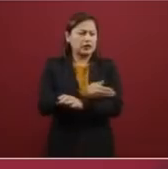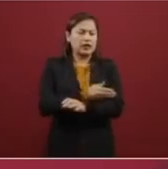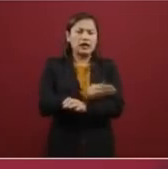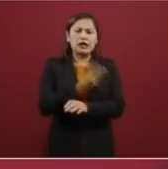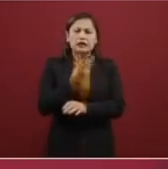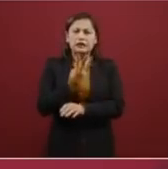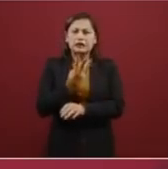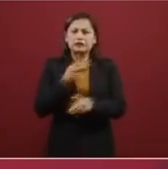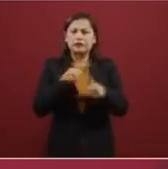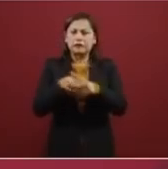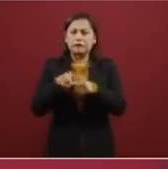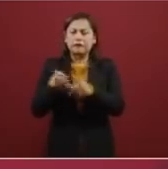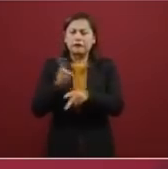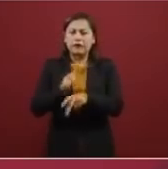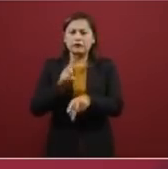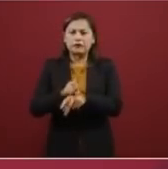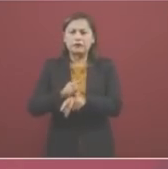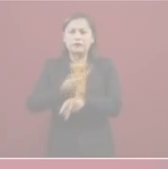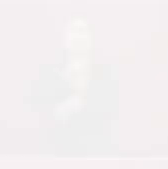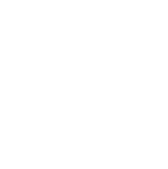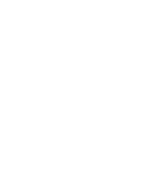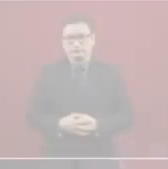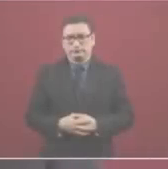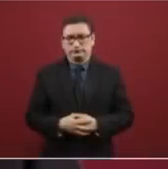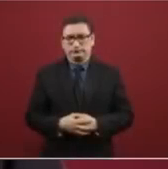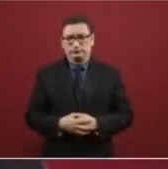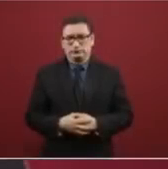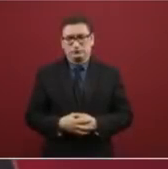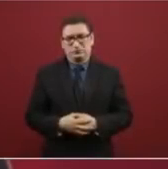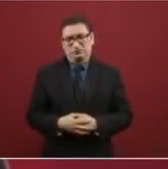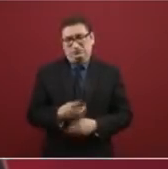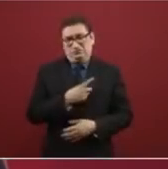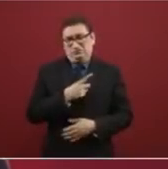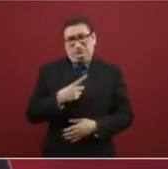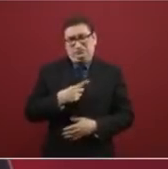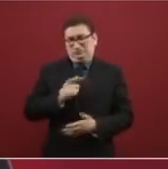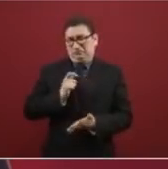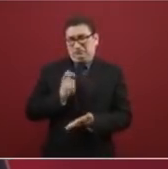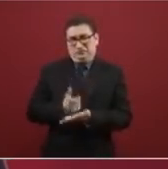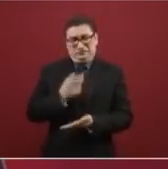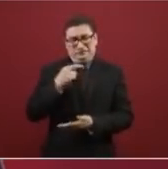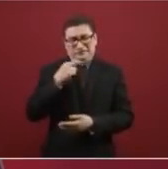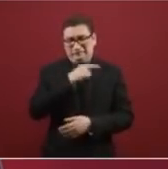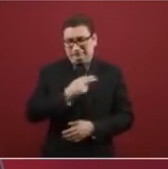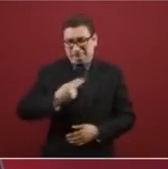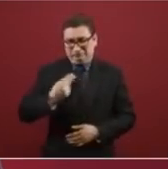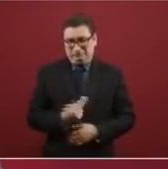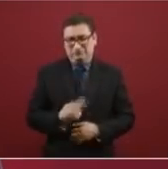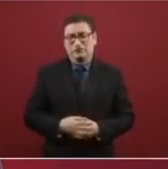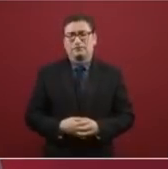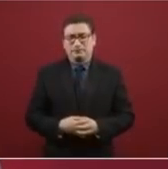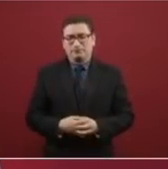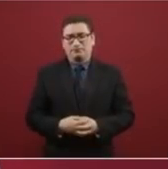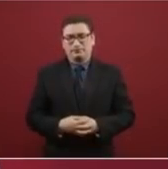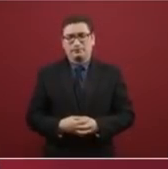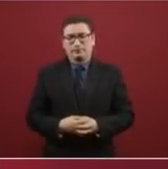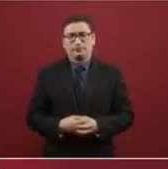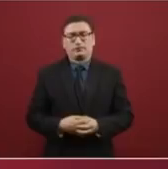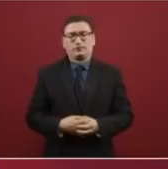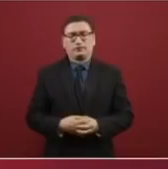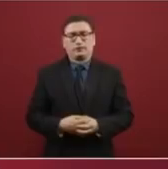paraestatal cuenta con solvencia económica suficiente. Les tiene que pagar de inmediato, ahora